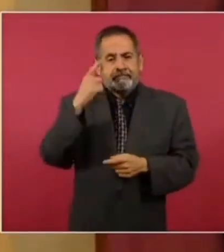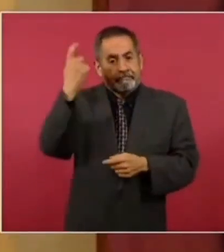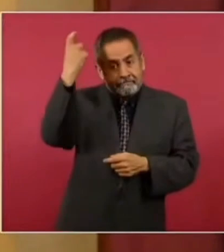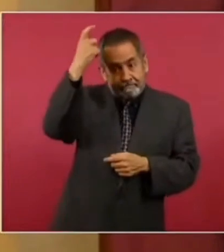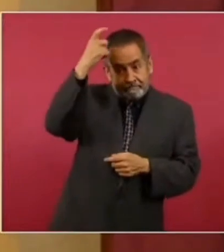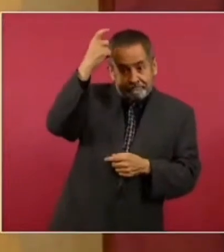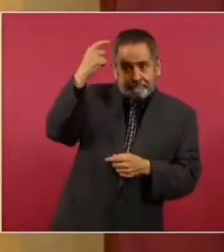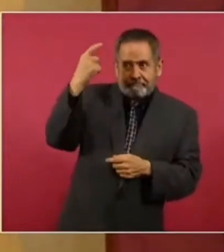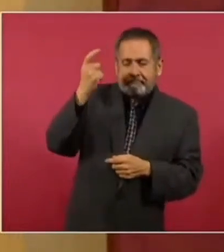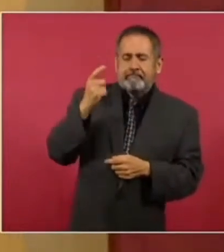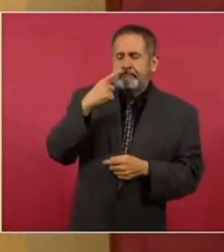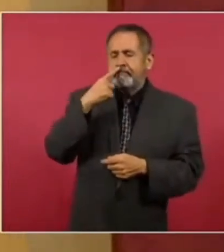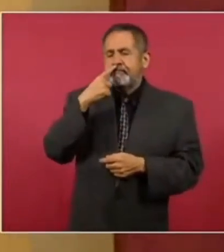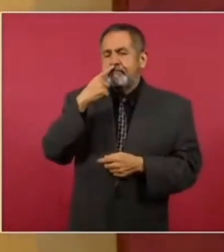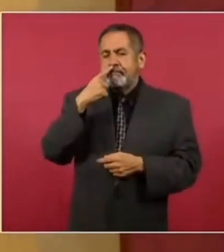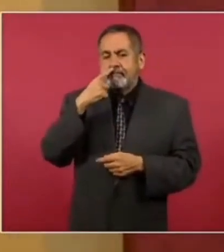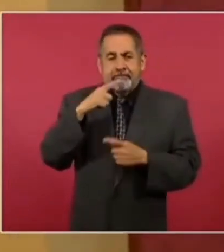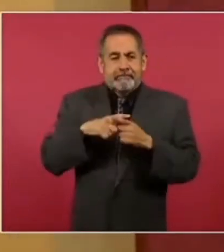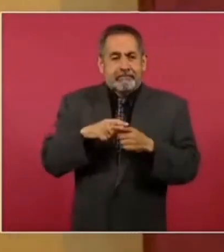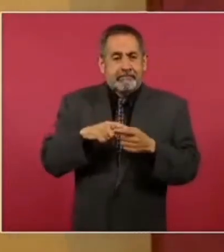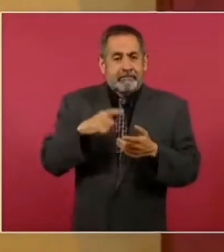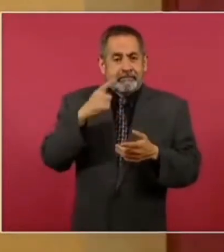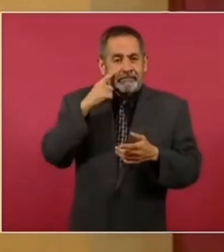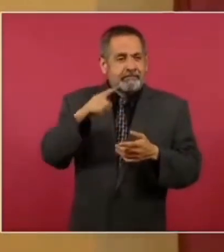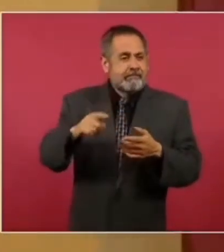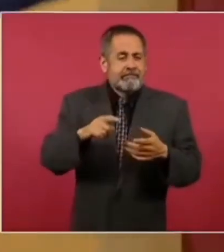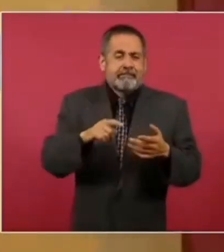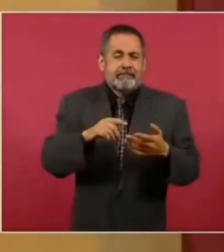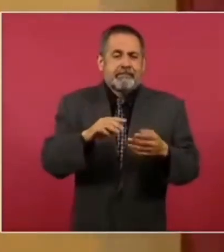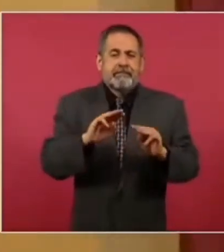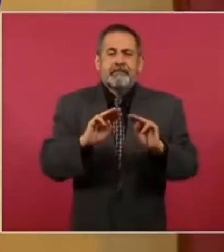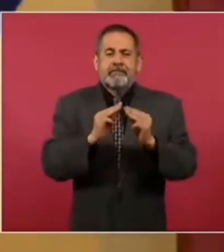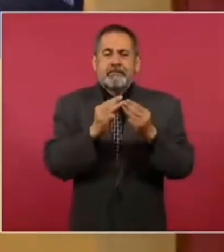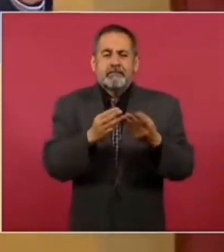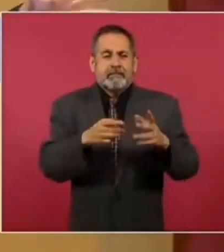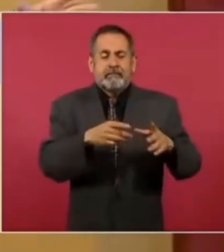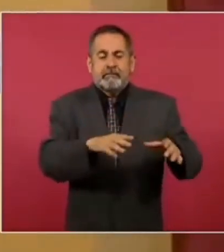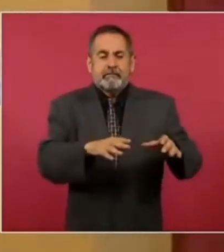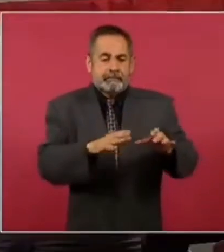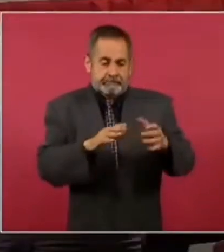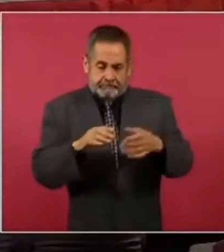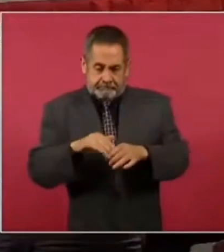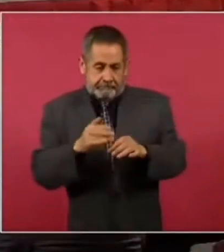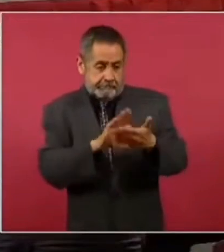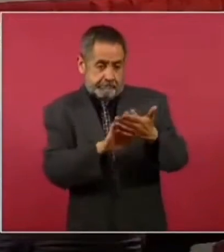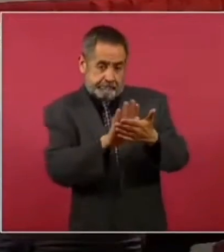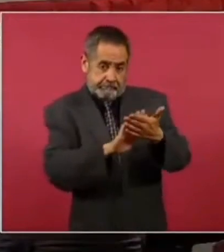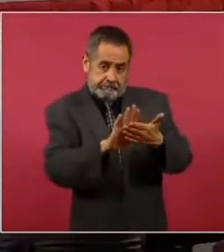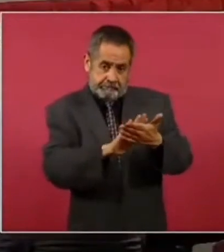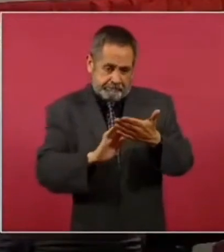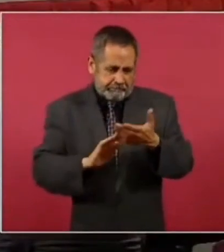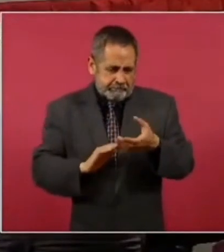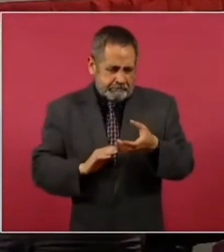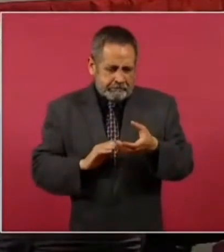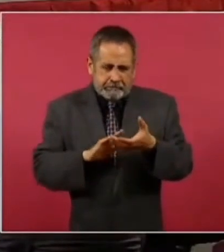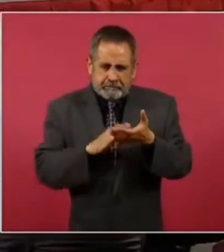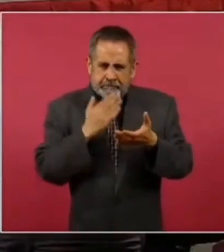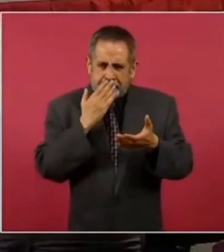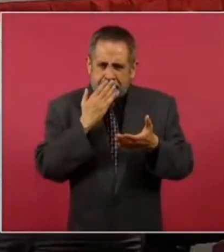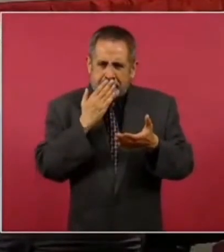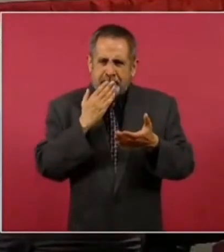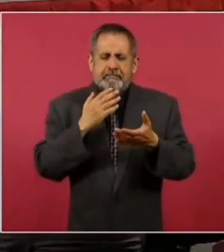cabello, pinturas en aerosol, cera para muebles, todos estos productos pueden finalmente ser inhalados